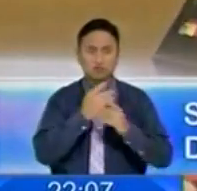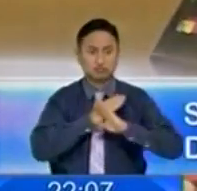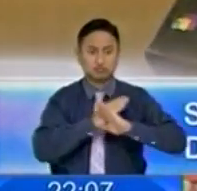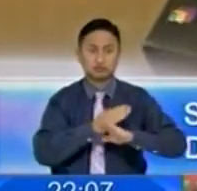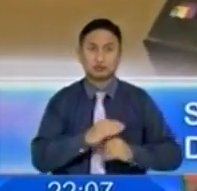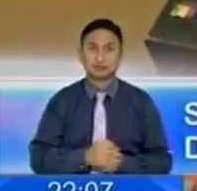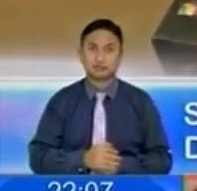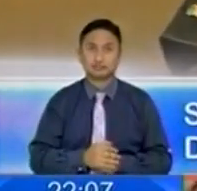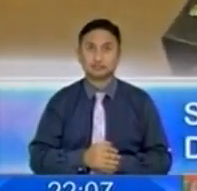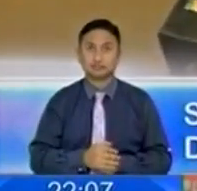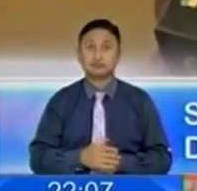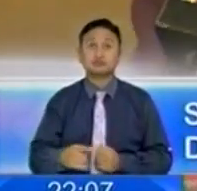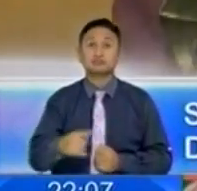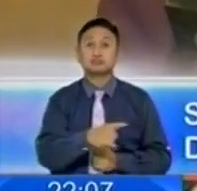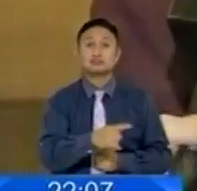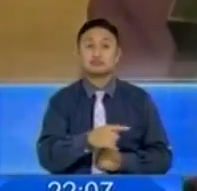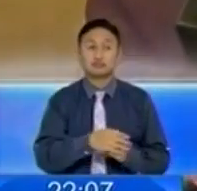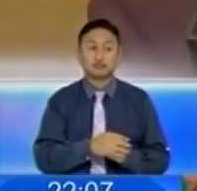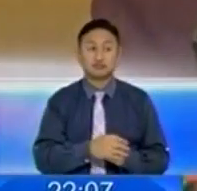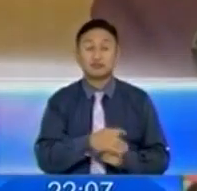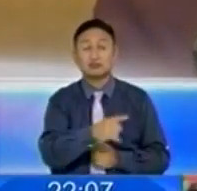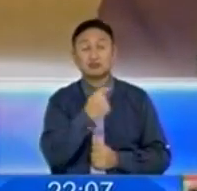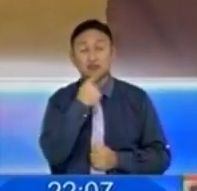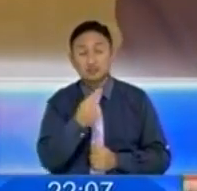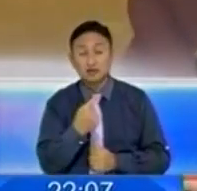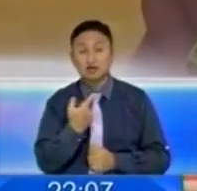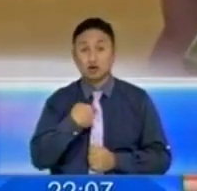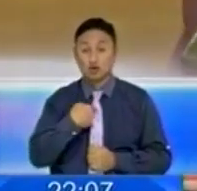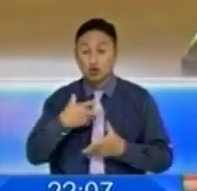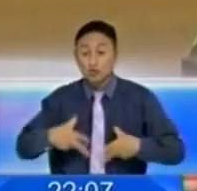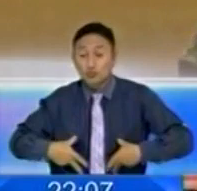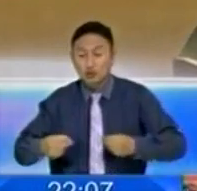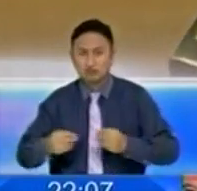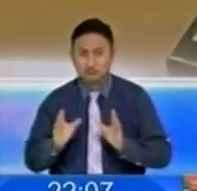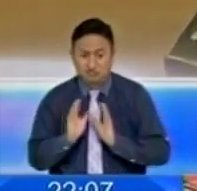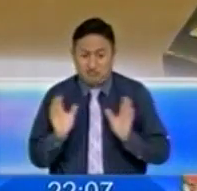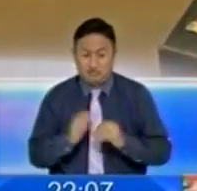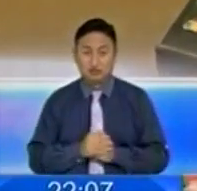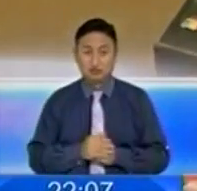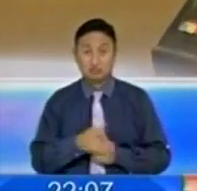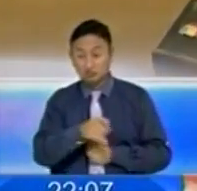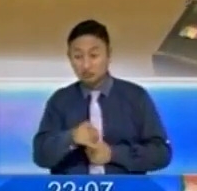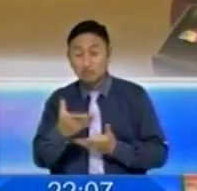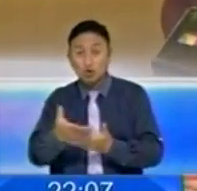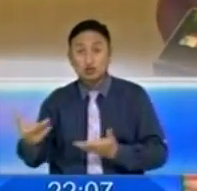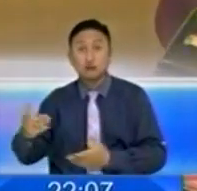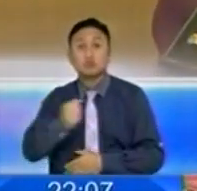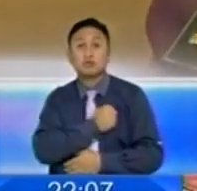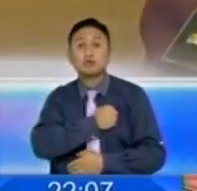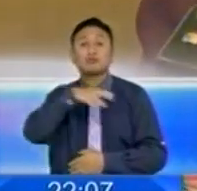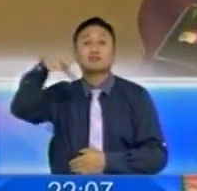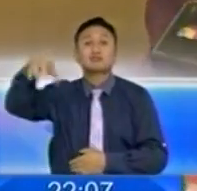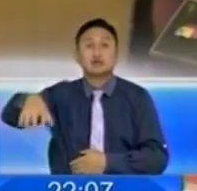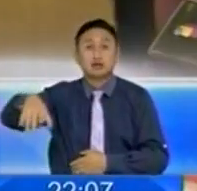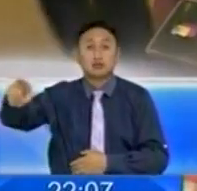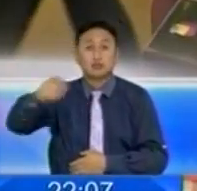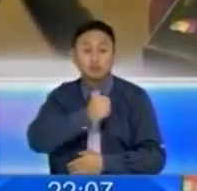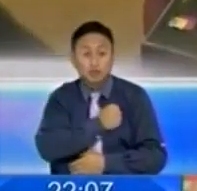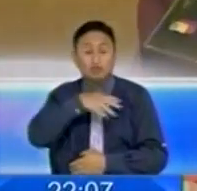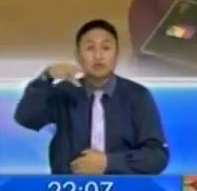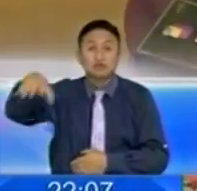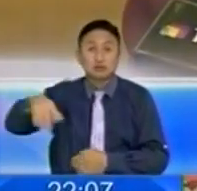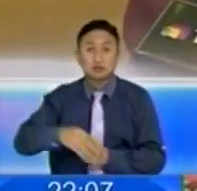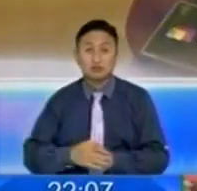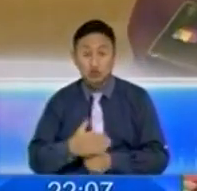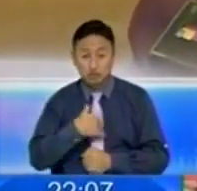hay absolutamente el supuesto peculado del que me acusan, porque los bienes están en manos del Estado, pertenecen al Estado. Tengo